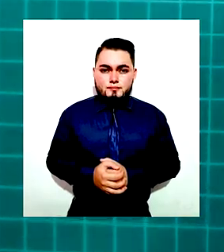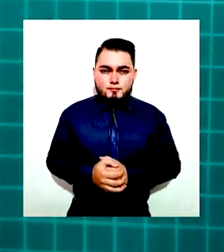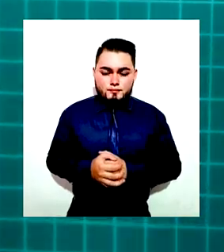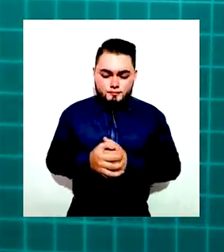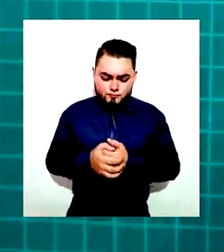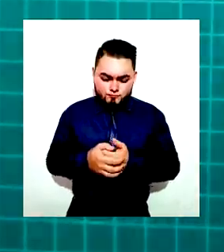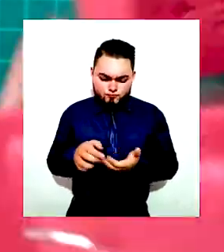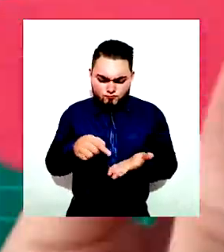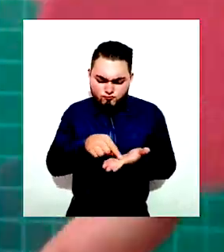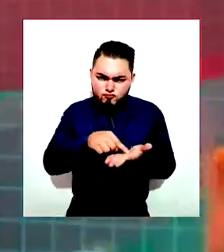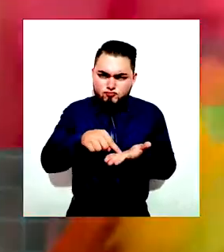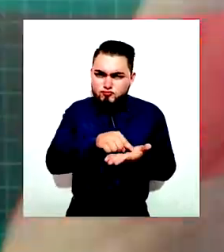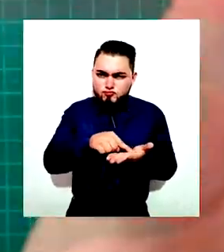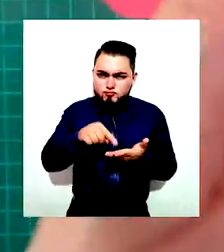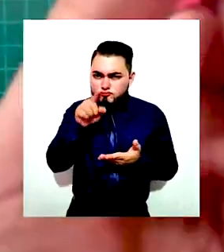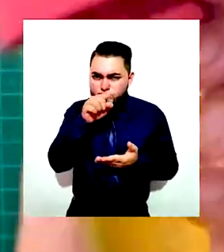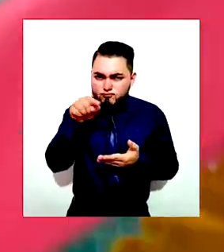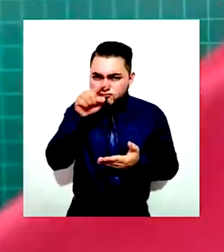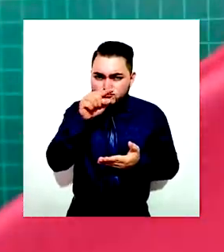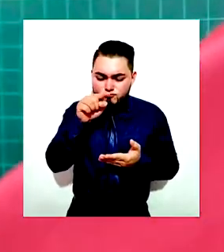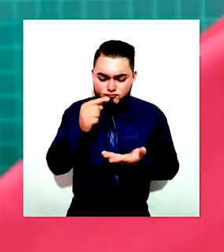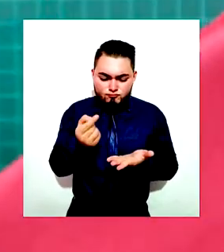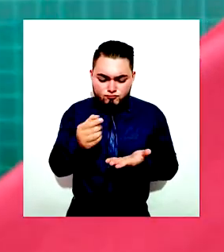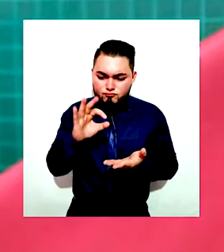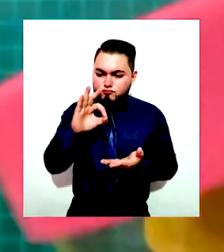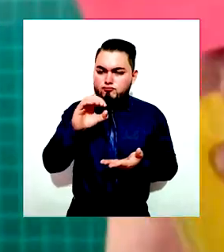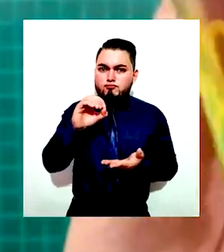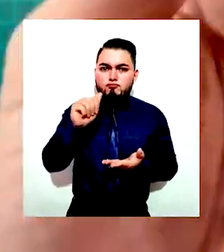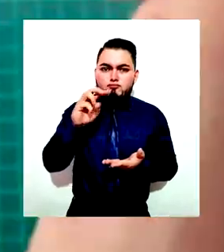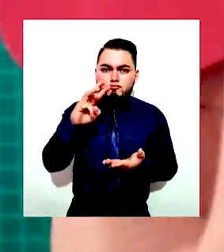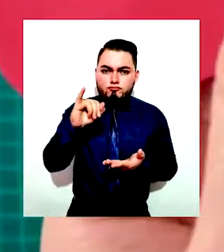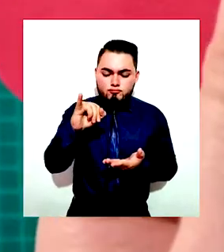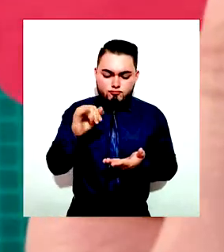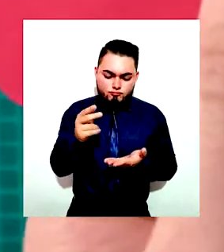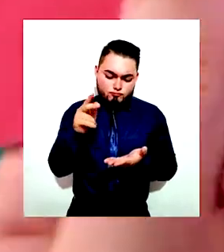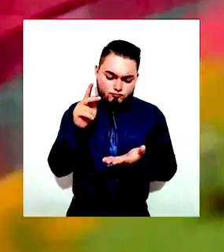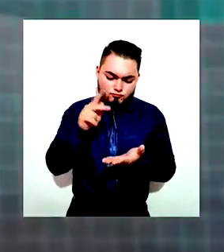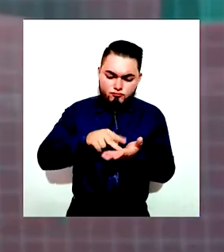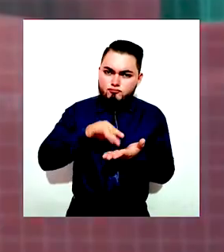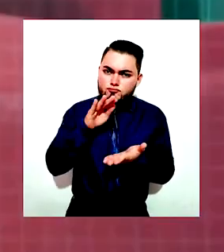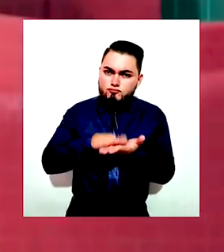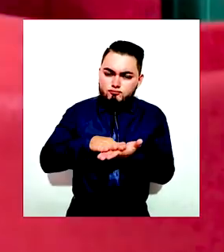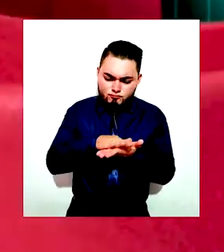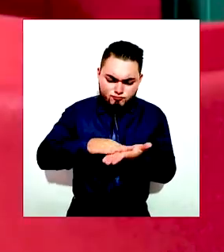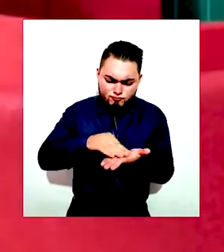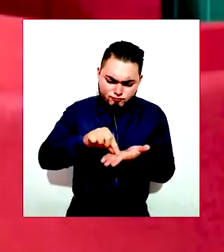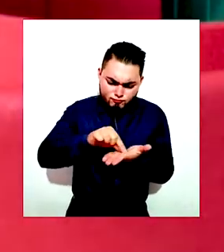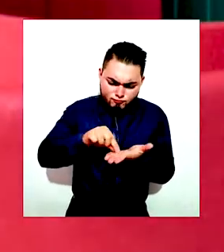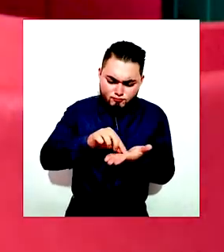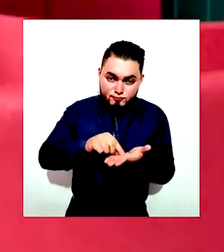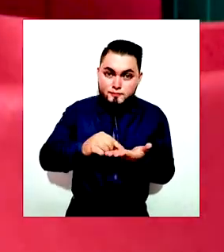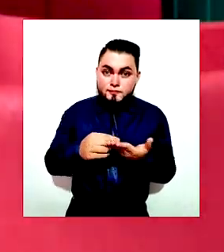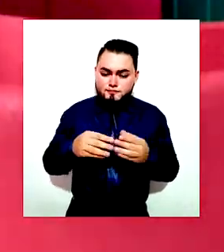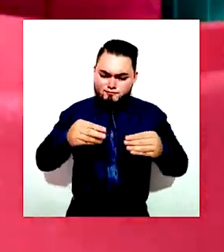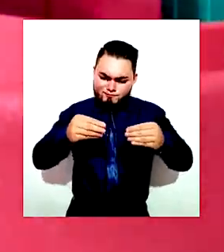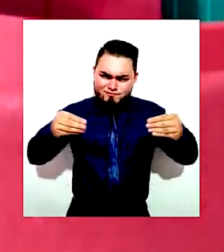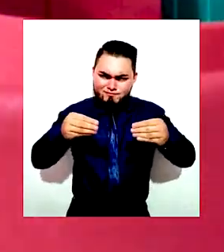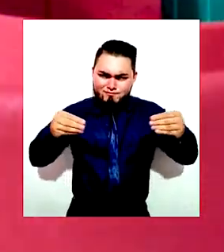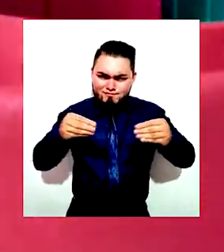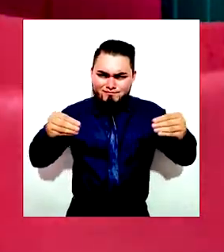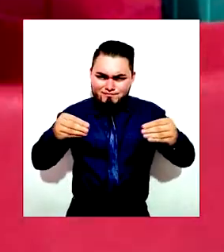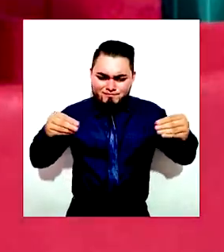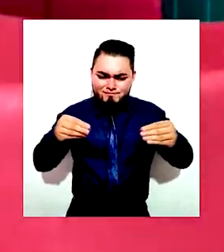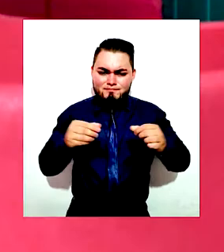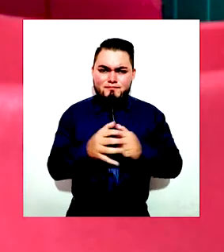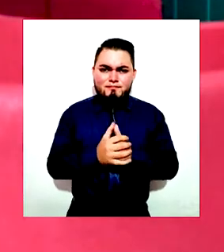Para tapar las grapas, puedes pegar círculos de foamy con silicón. Solo nos queda colocar la tira elástica.